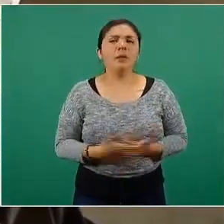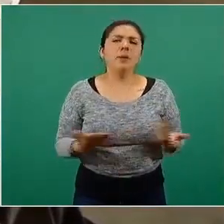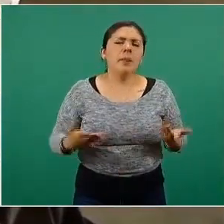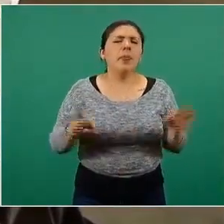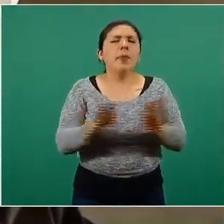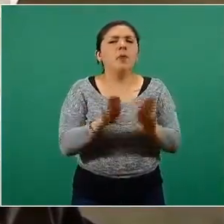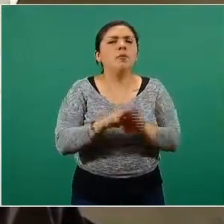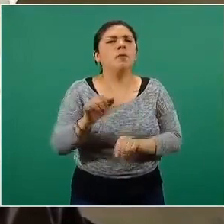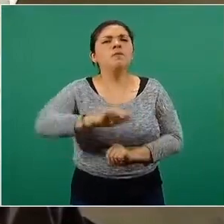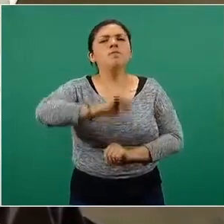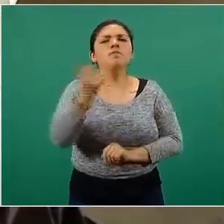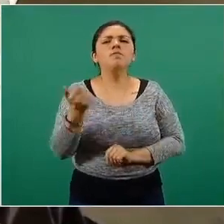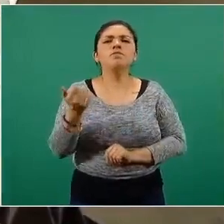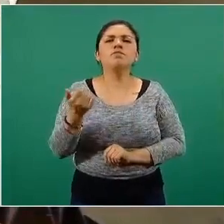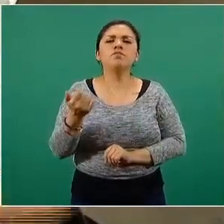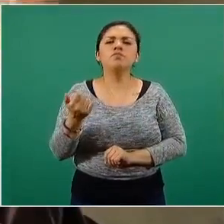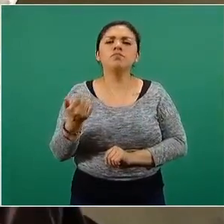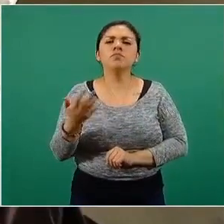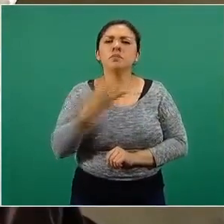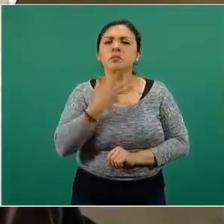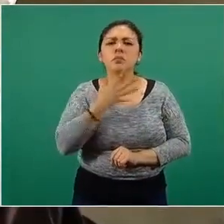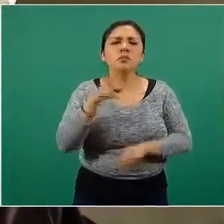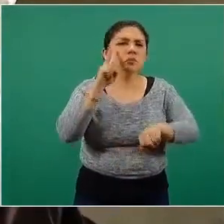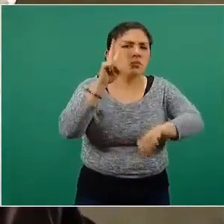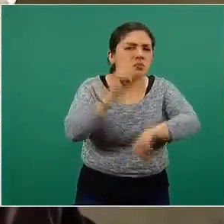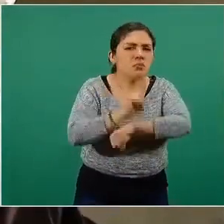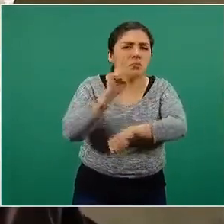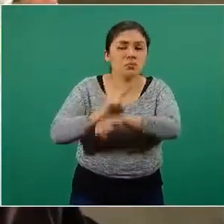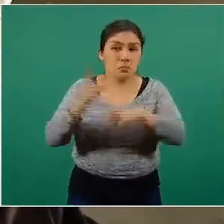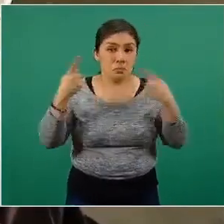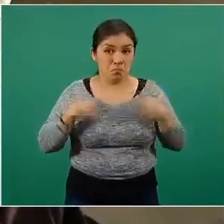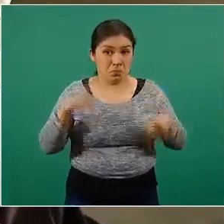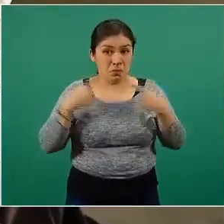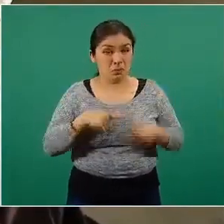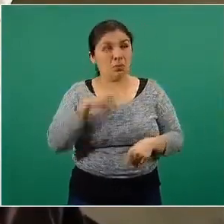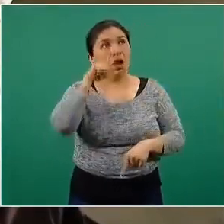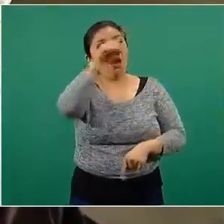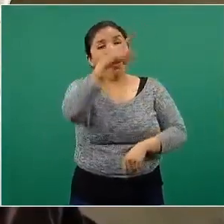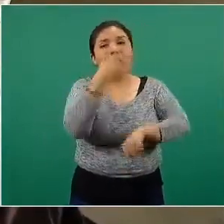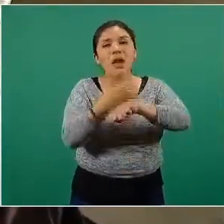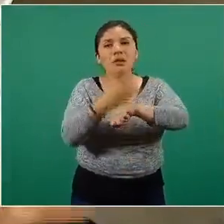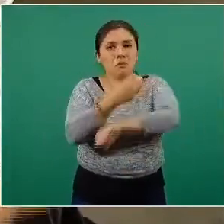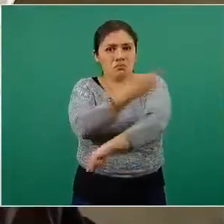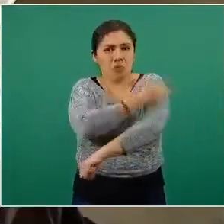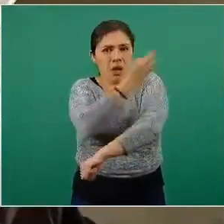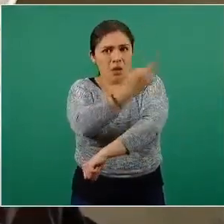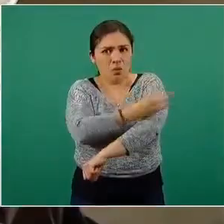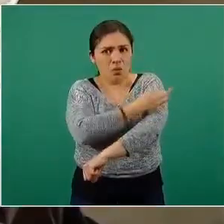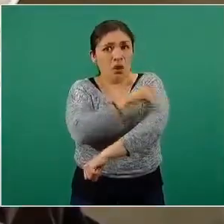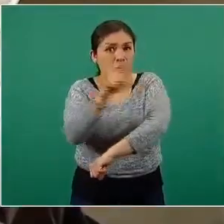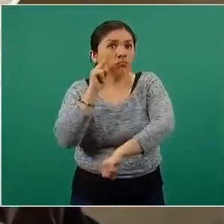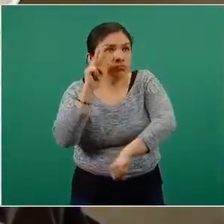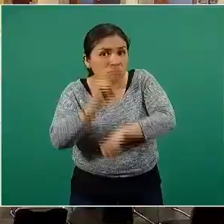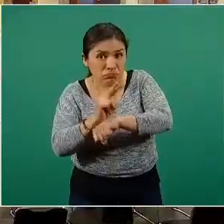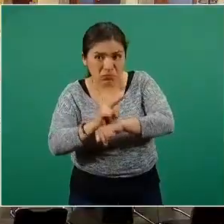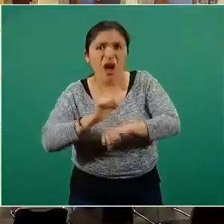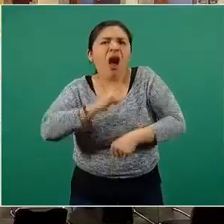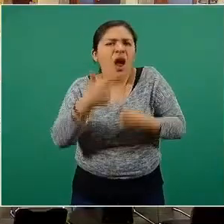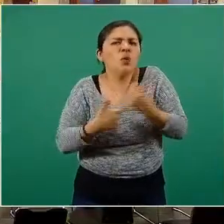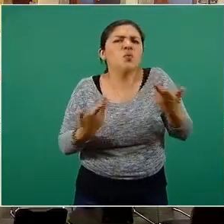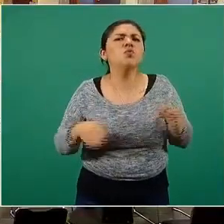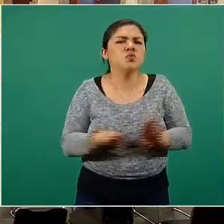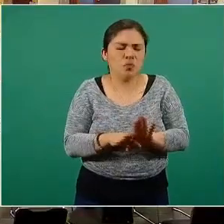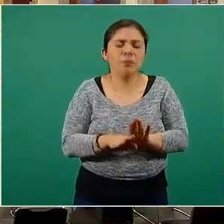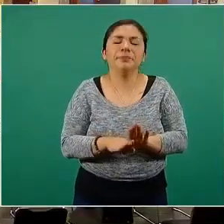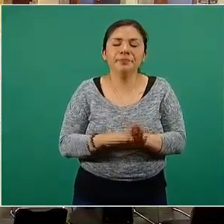tipo de monitoreo de las personas que se vacunan en Estados Unidos, pero que ustedes hagan. No lo sé. Sí, claro.